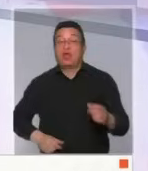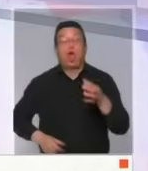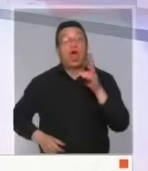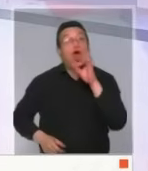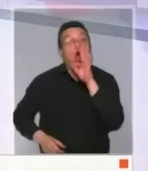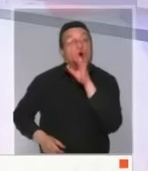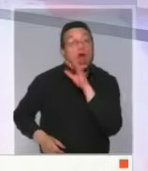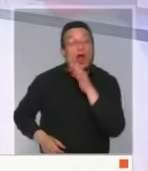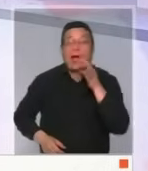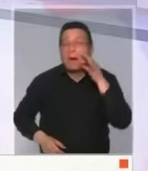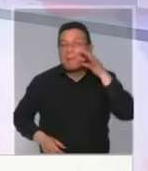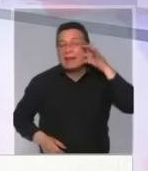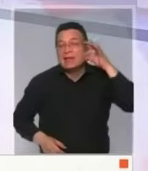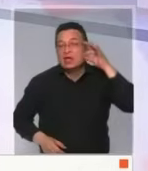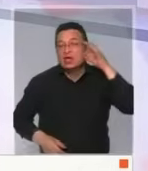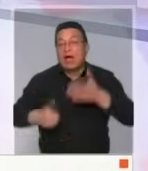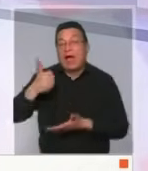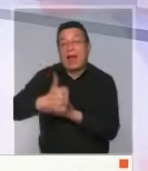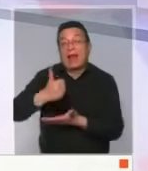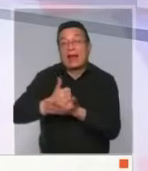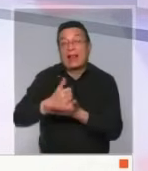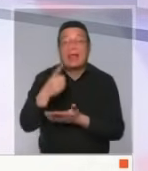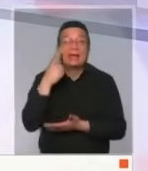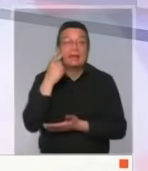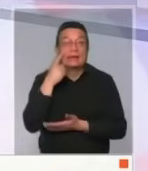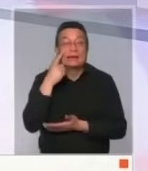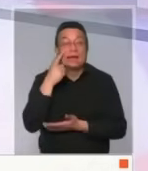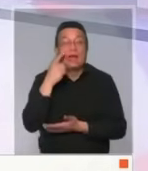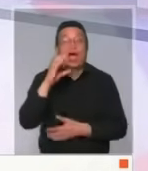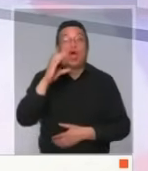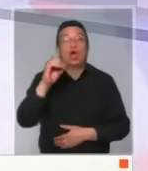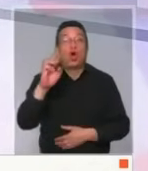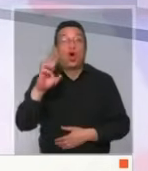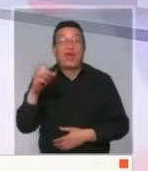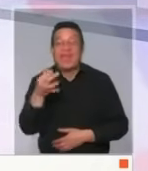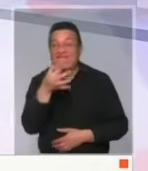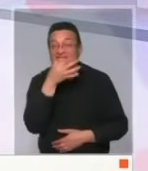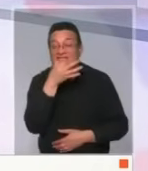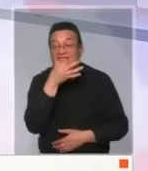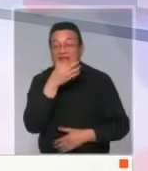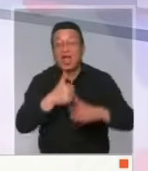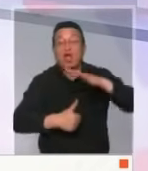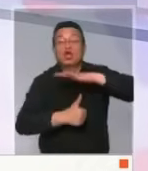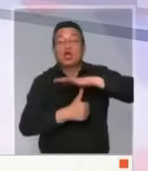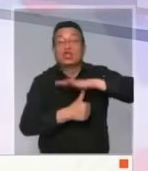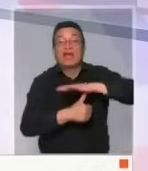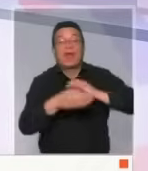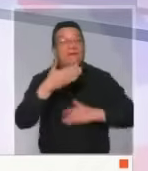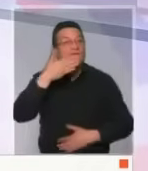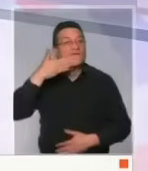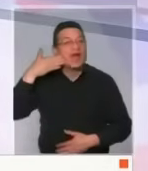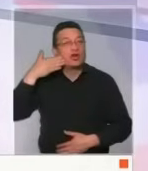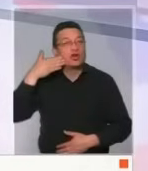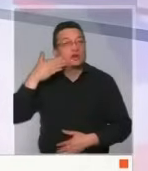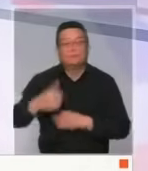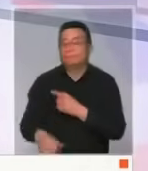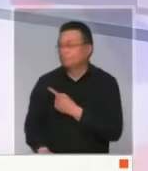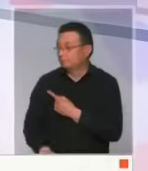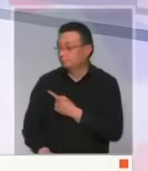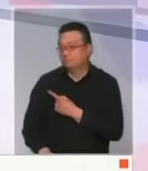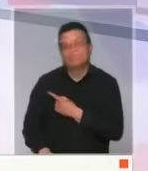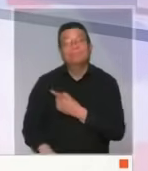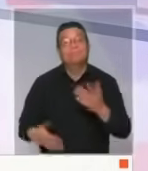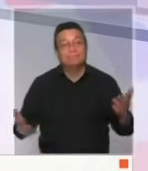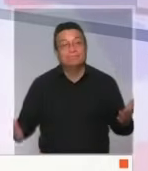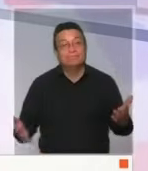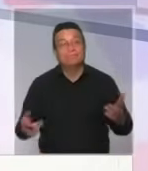es amarillo alcaldes Celeste consejeros regionales verde y concejales blanco como el que estamos viendo en pantalla